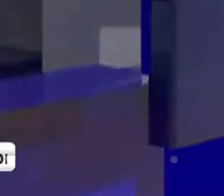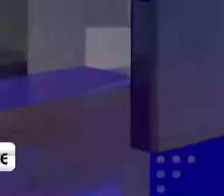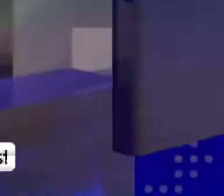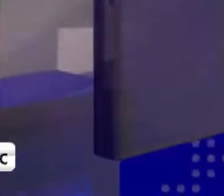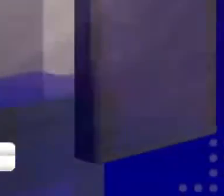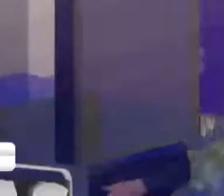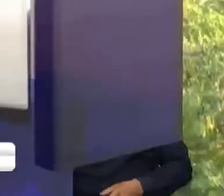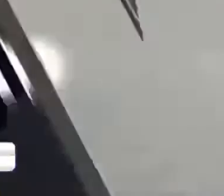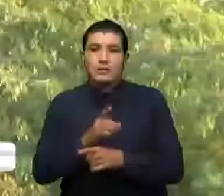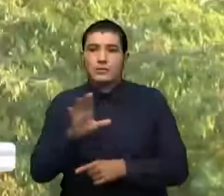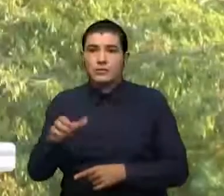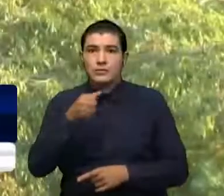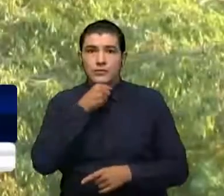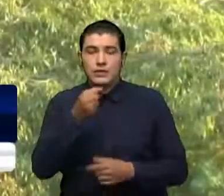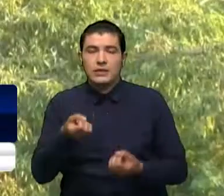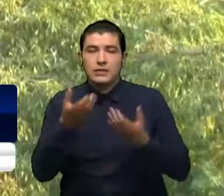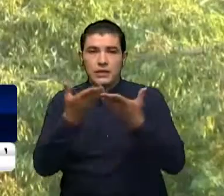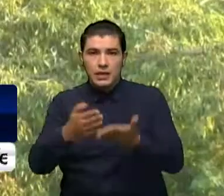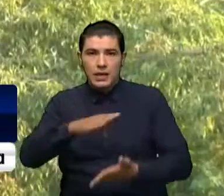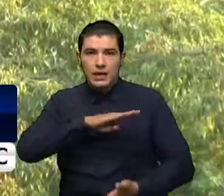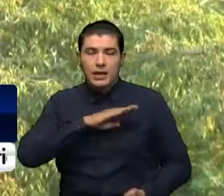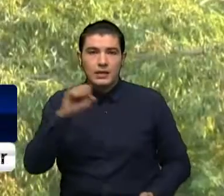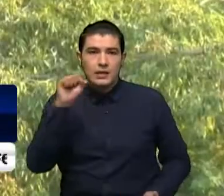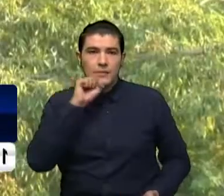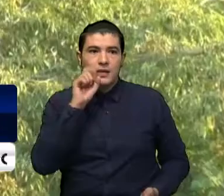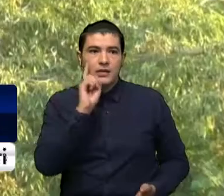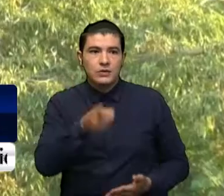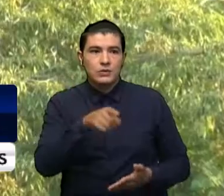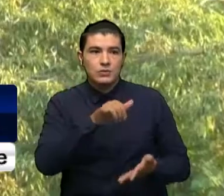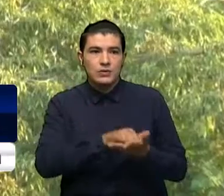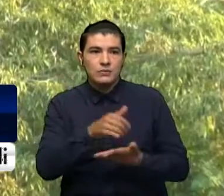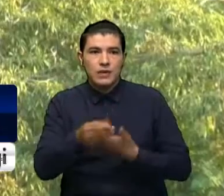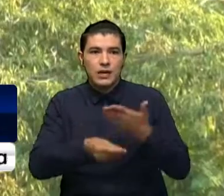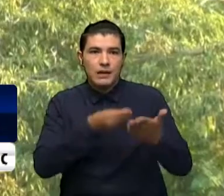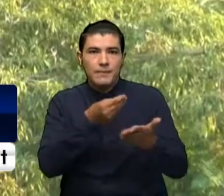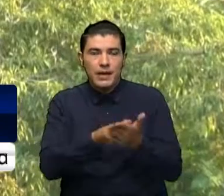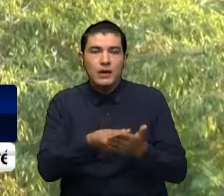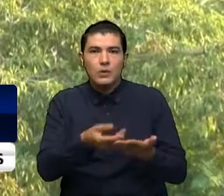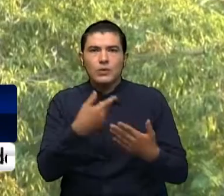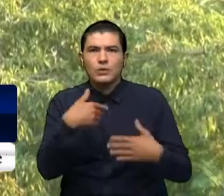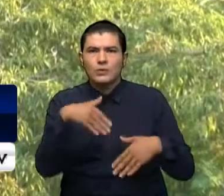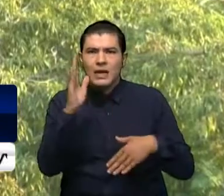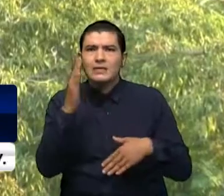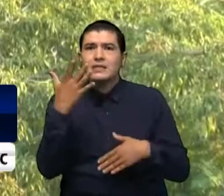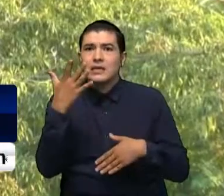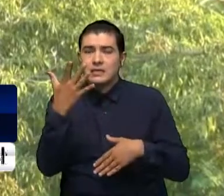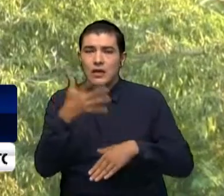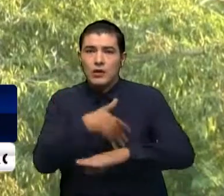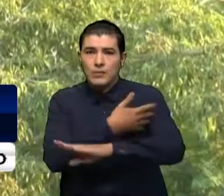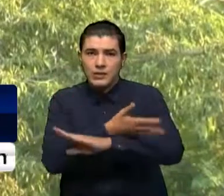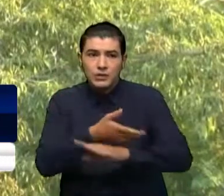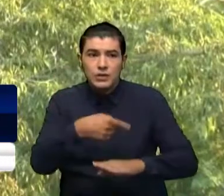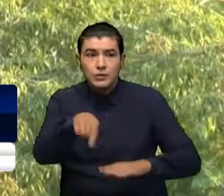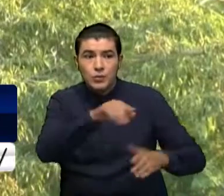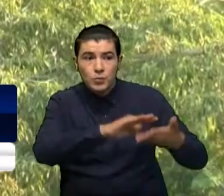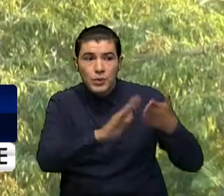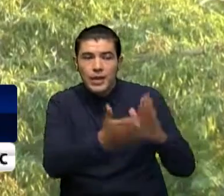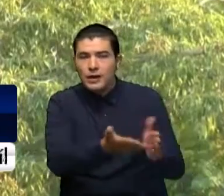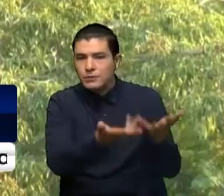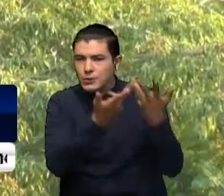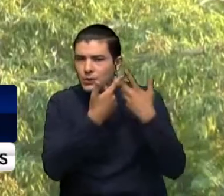esta noticia la entrega el alcalde de Barranca Bermeja sobre el pago de recompensas hasta 5 millones de pesos para quienes